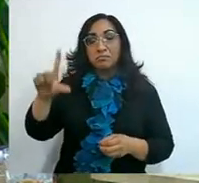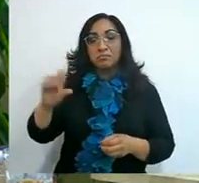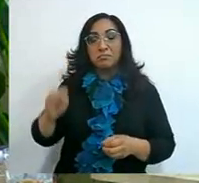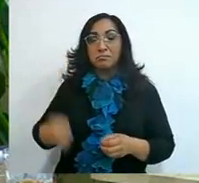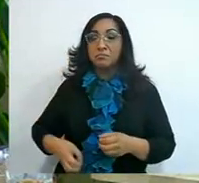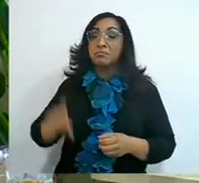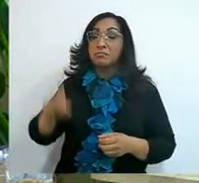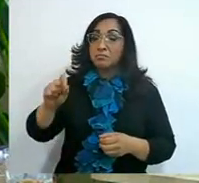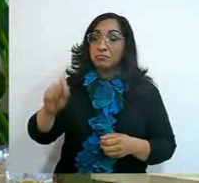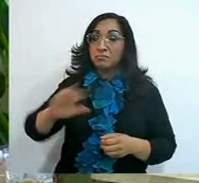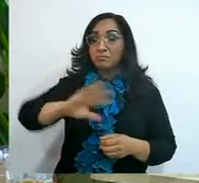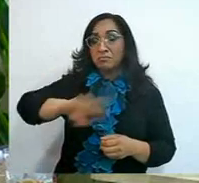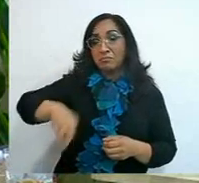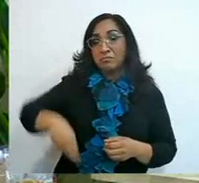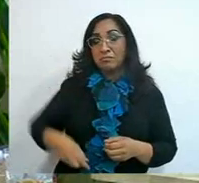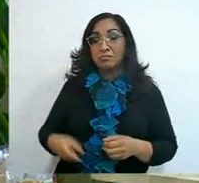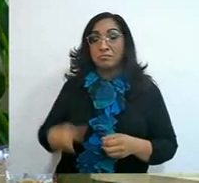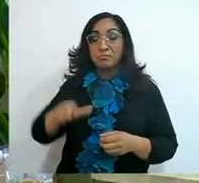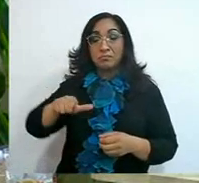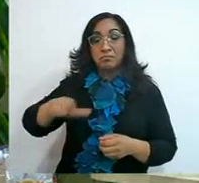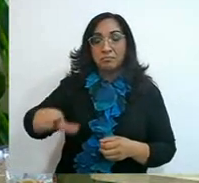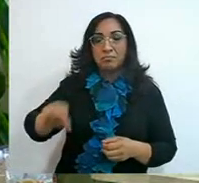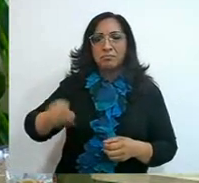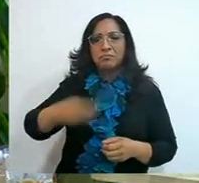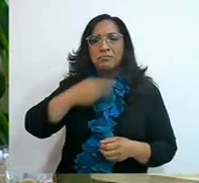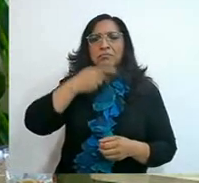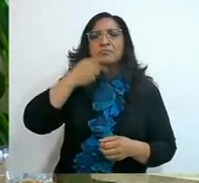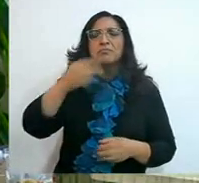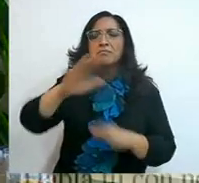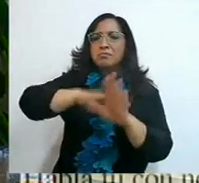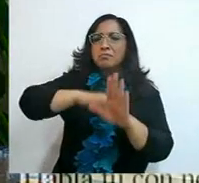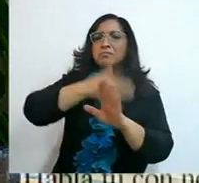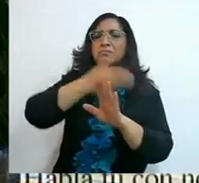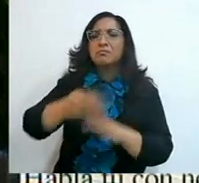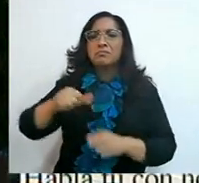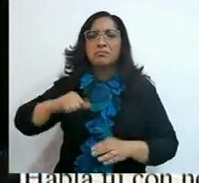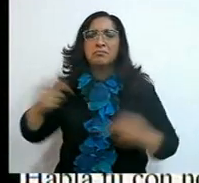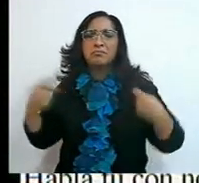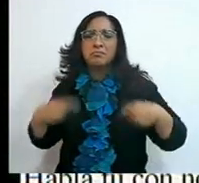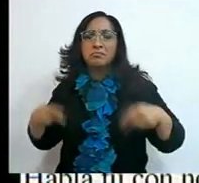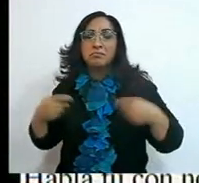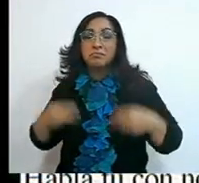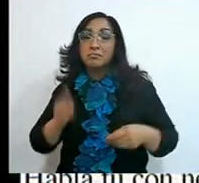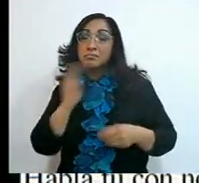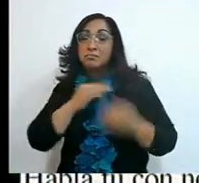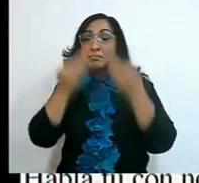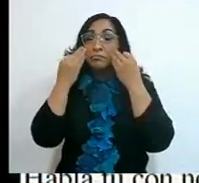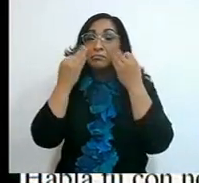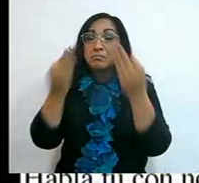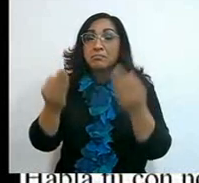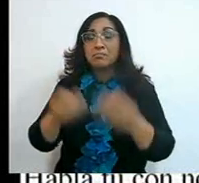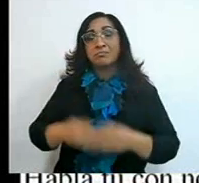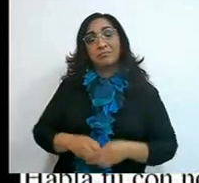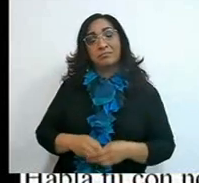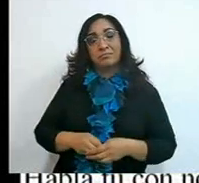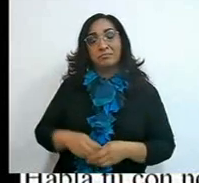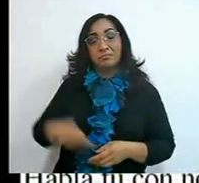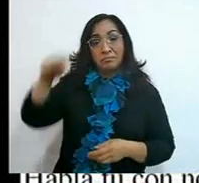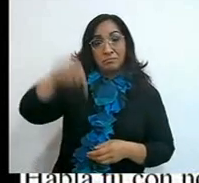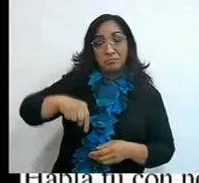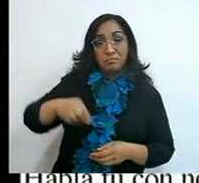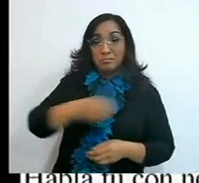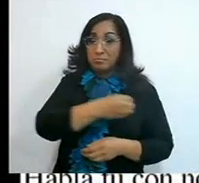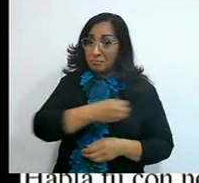20, 16, no hablarás contra tu prójimo falso testimonio.